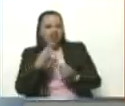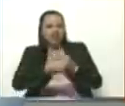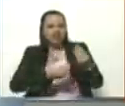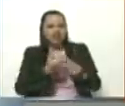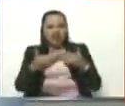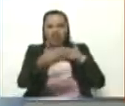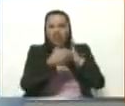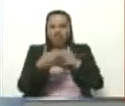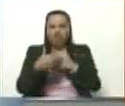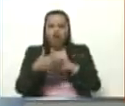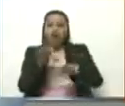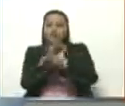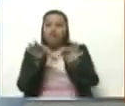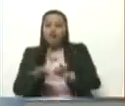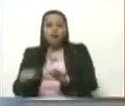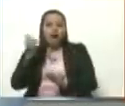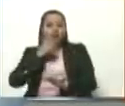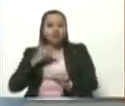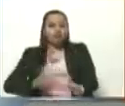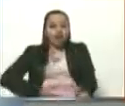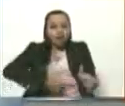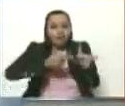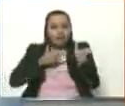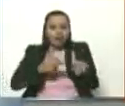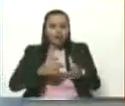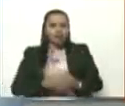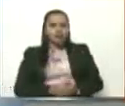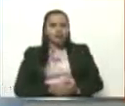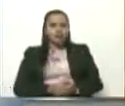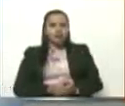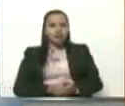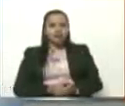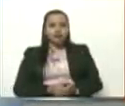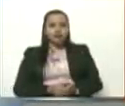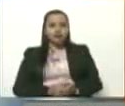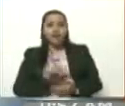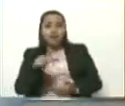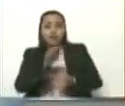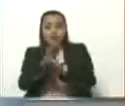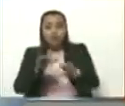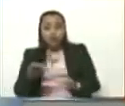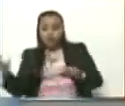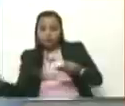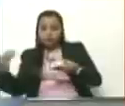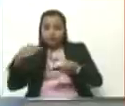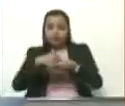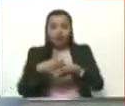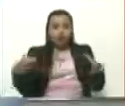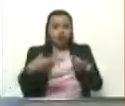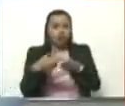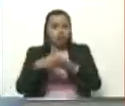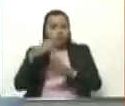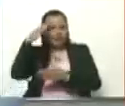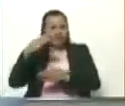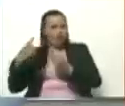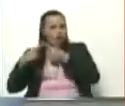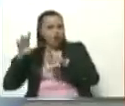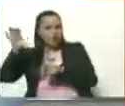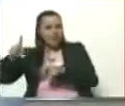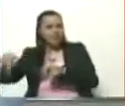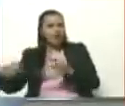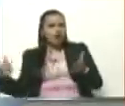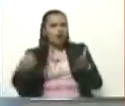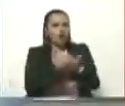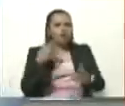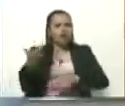por vía de la violencia armada por vía de incursiones mercenarias por la vía de golpe de estado